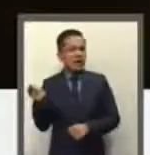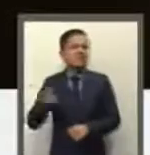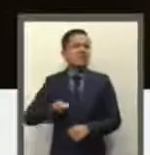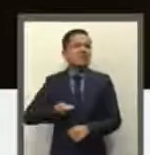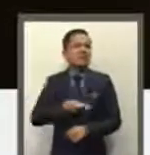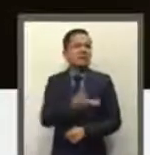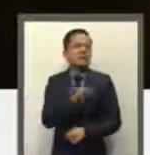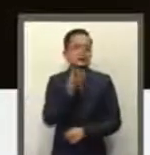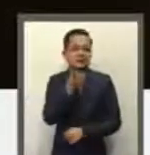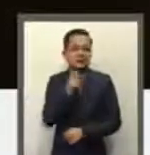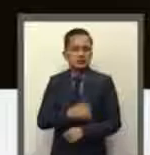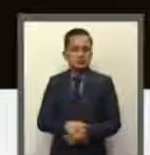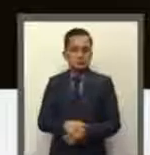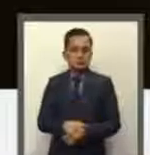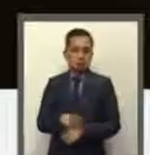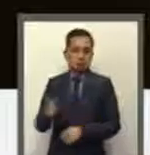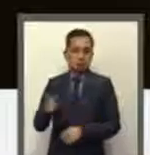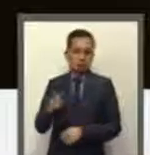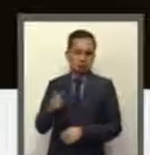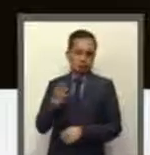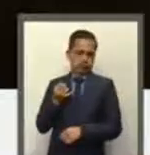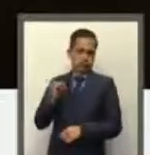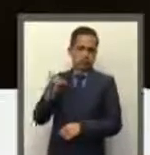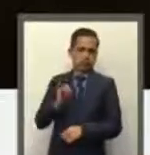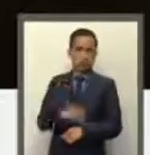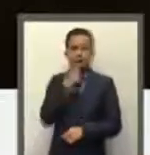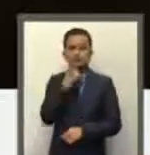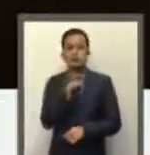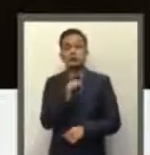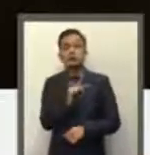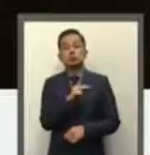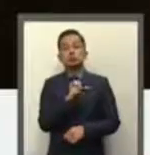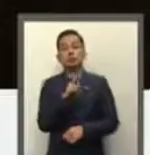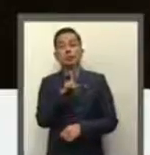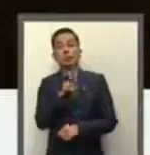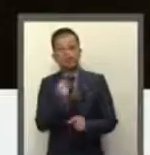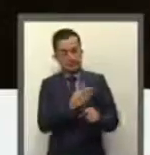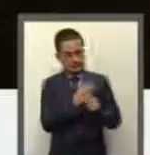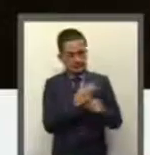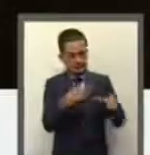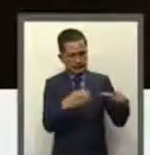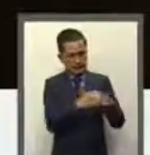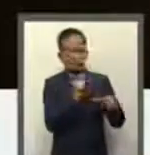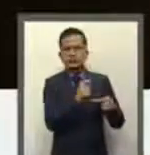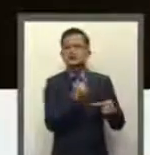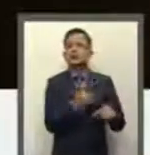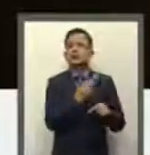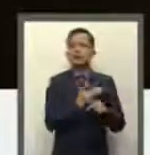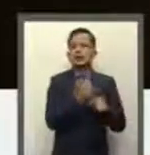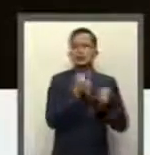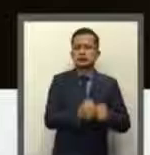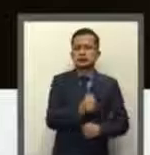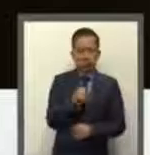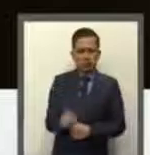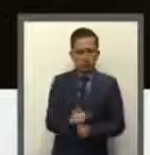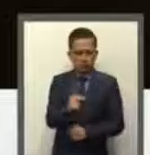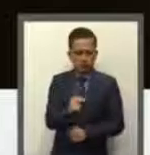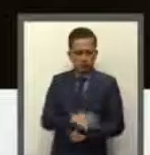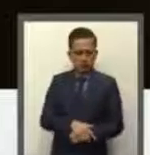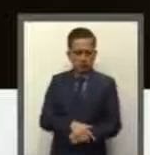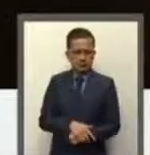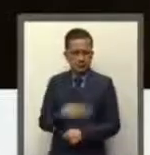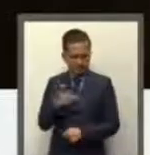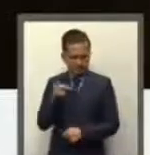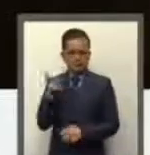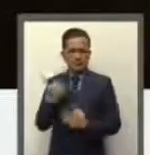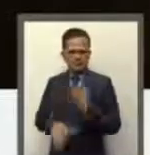llaman ridículamente, supersecretaría, refiriéndose a la de seguridad pública. Pero no consideran que